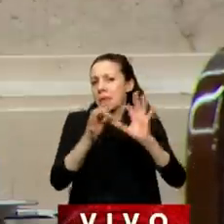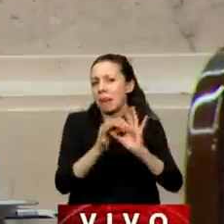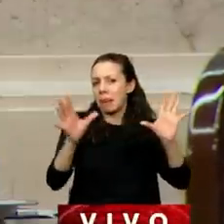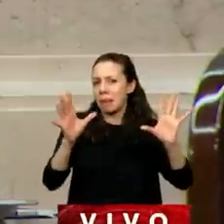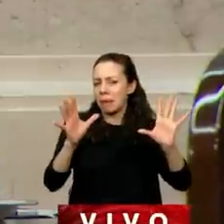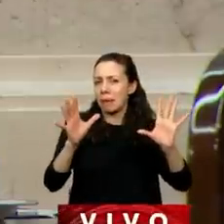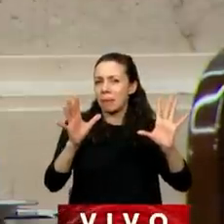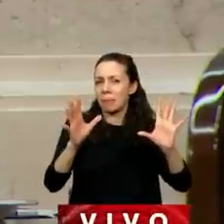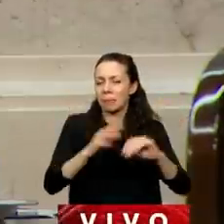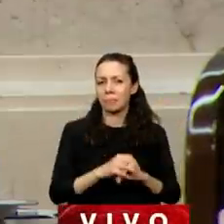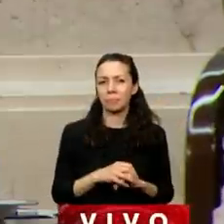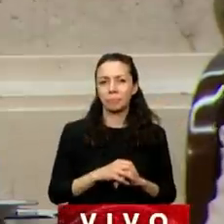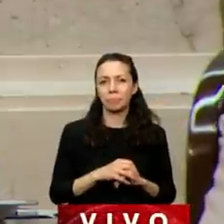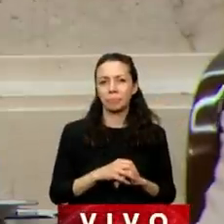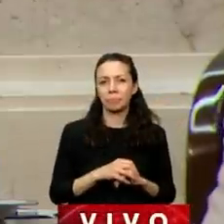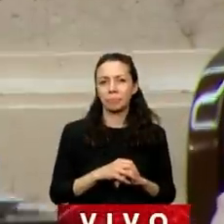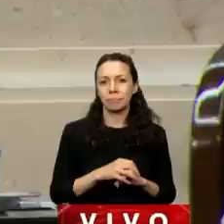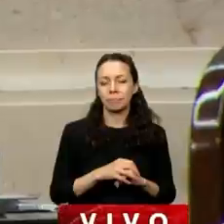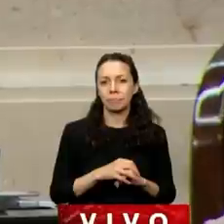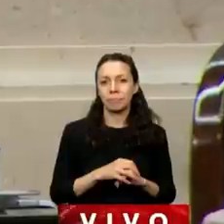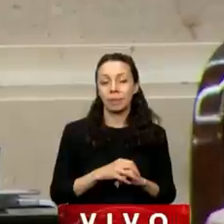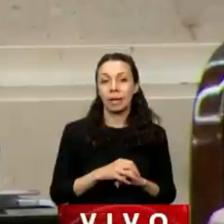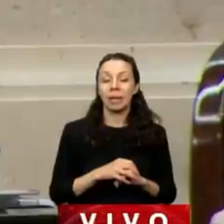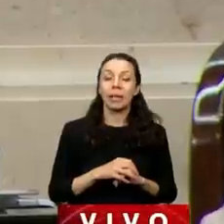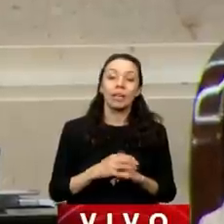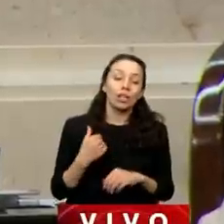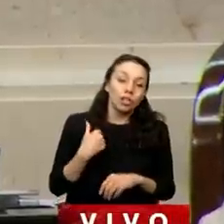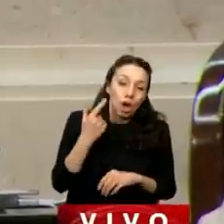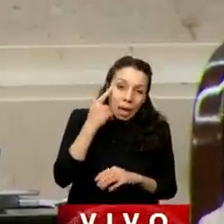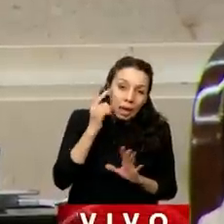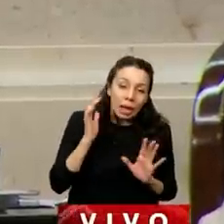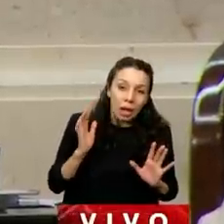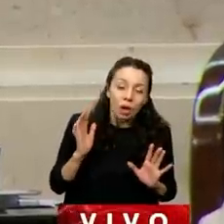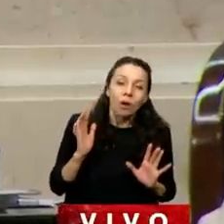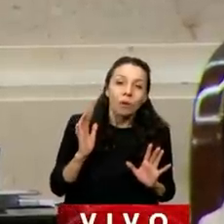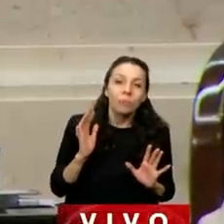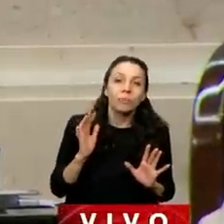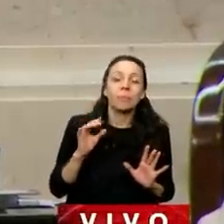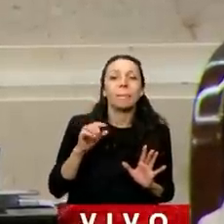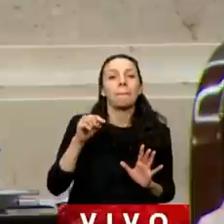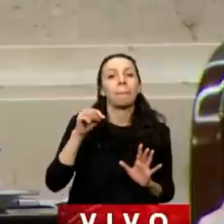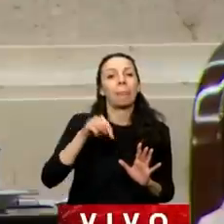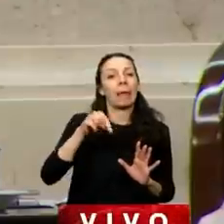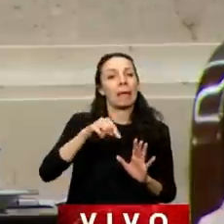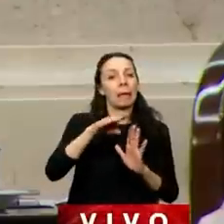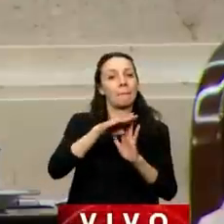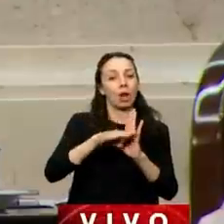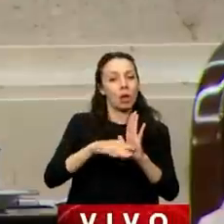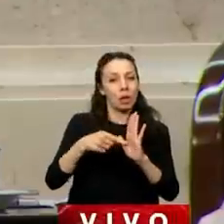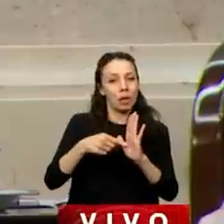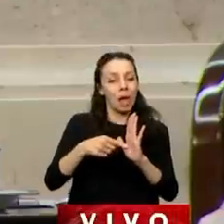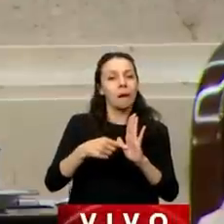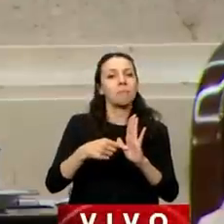en la República Argentina. Creo, señora presidenta, que este programa